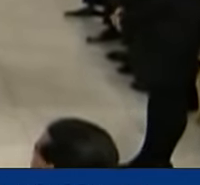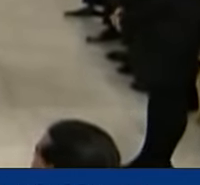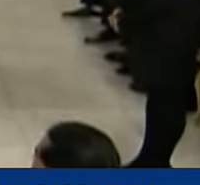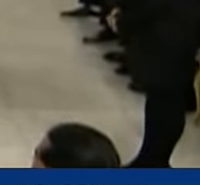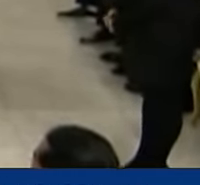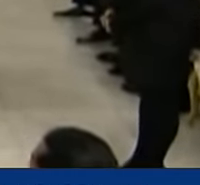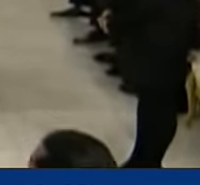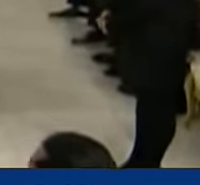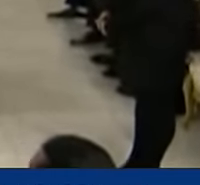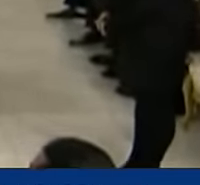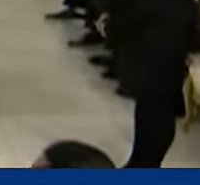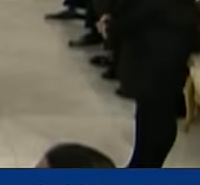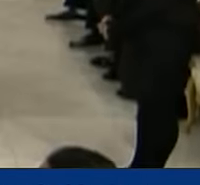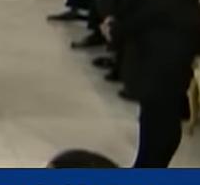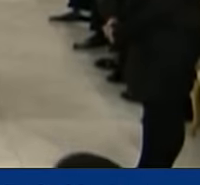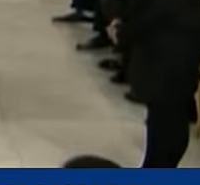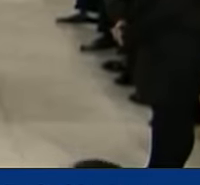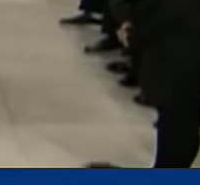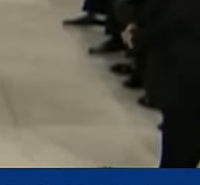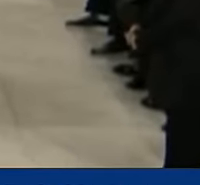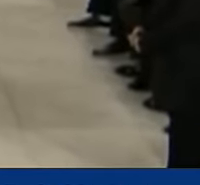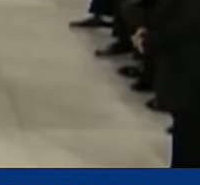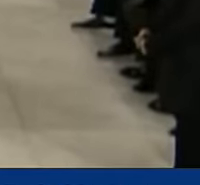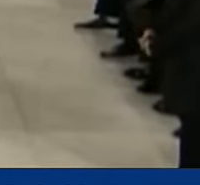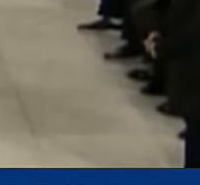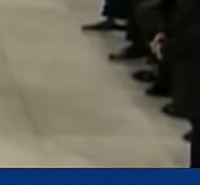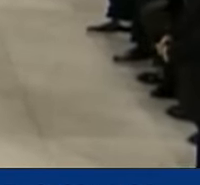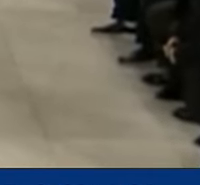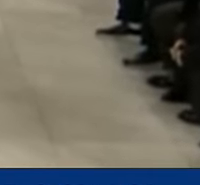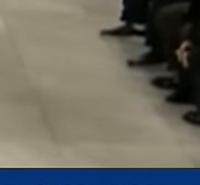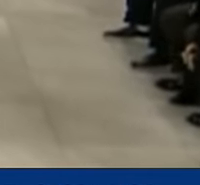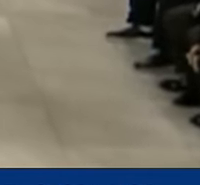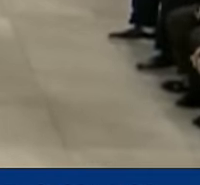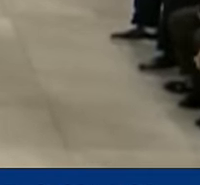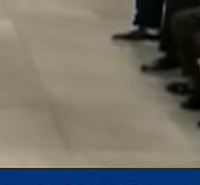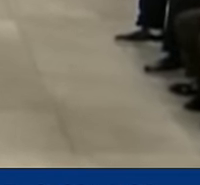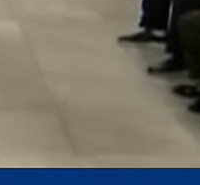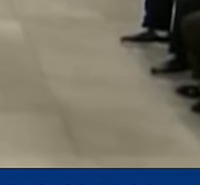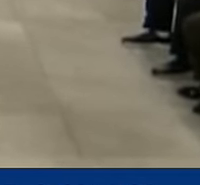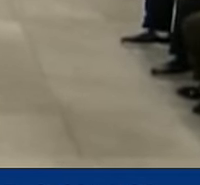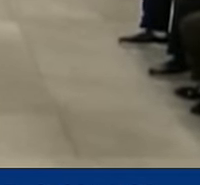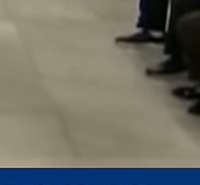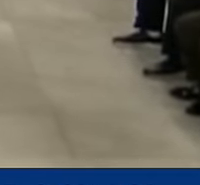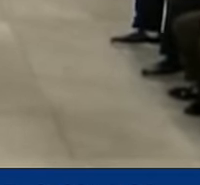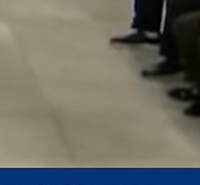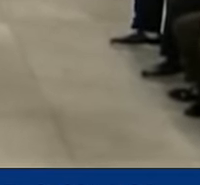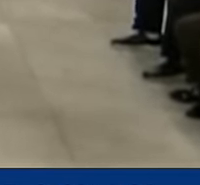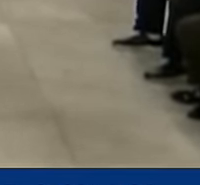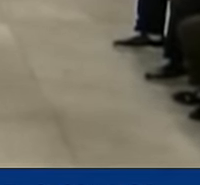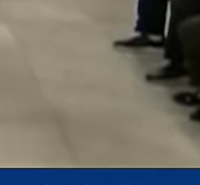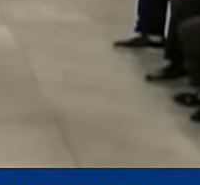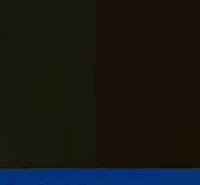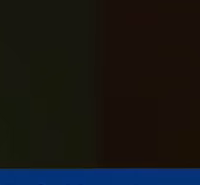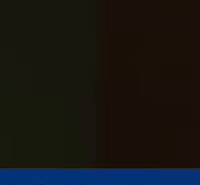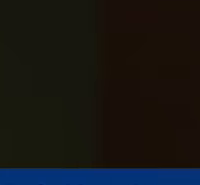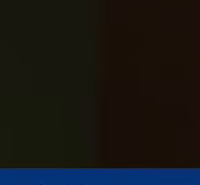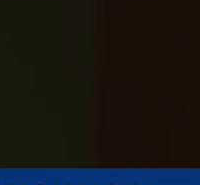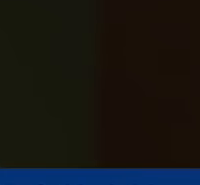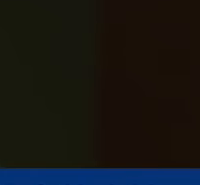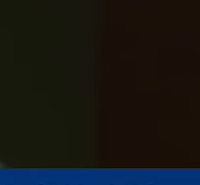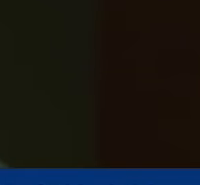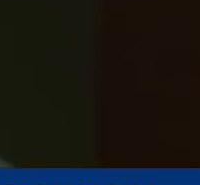Petroleum Limited, compañía anónima. Tras la firma de este acuerdo, entonces se establecen las condiciones para